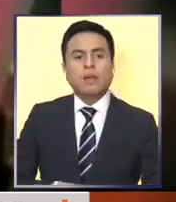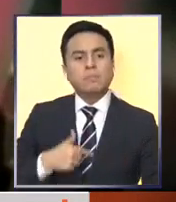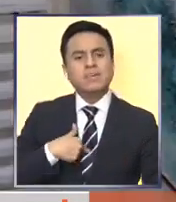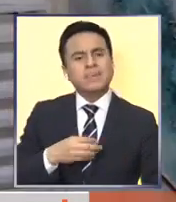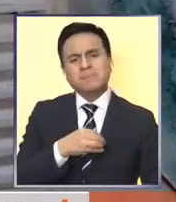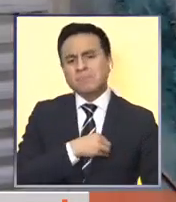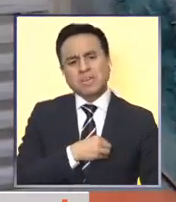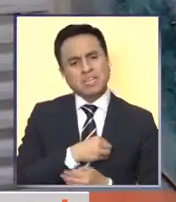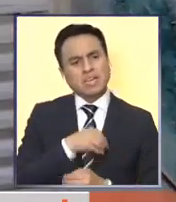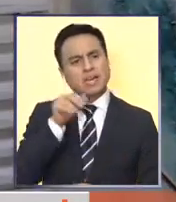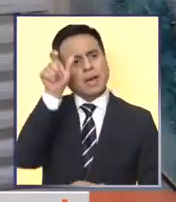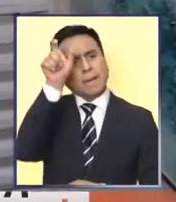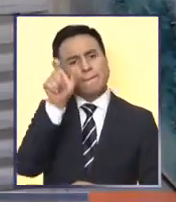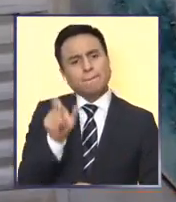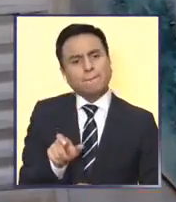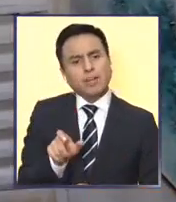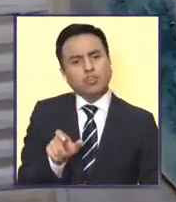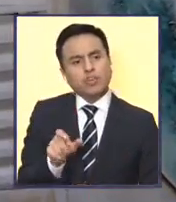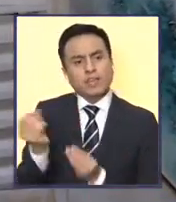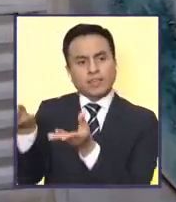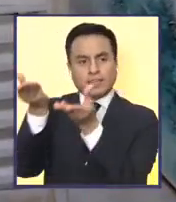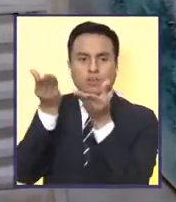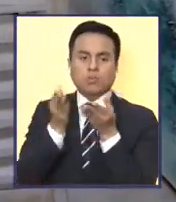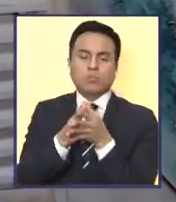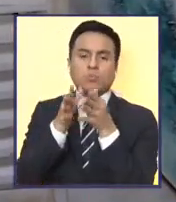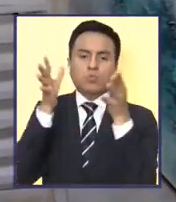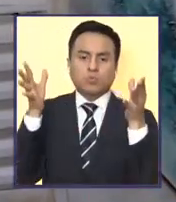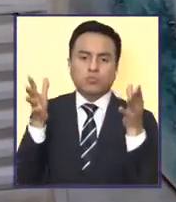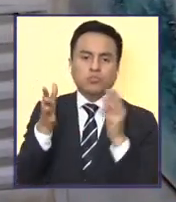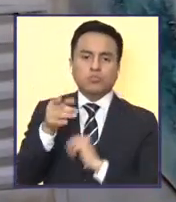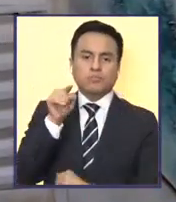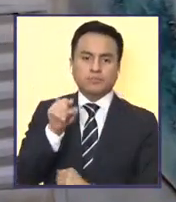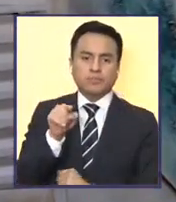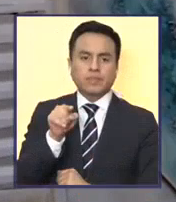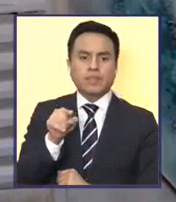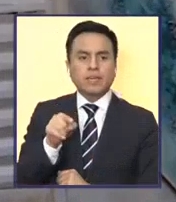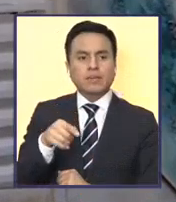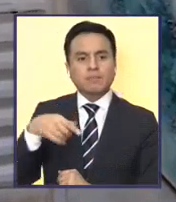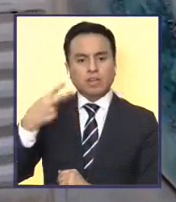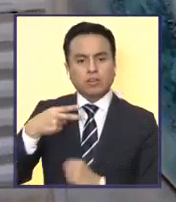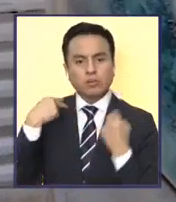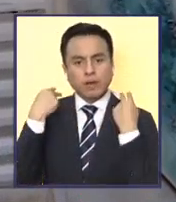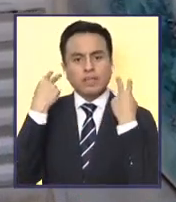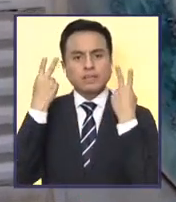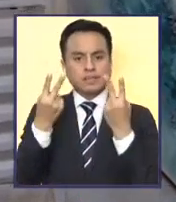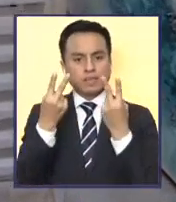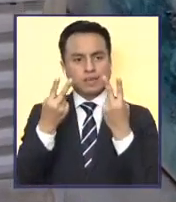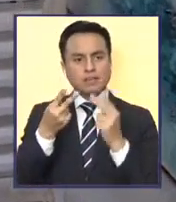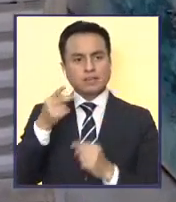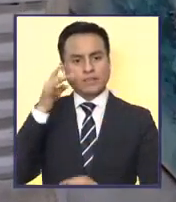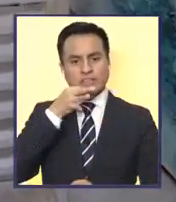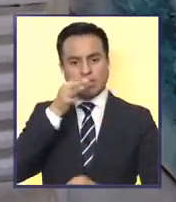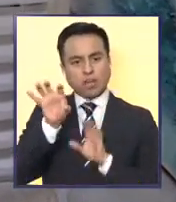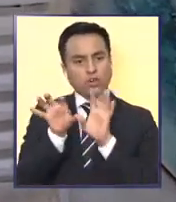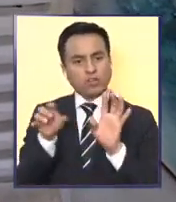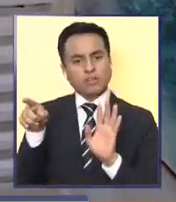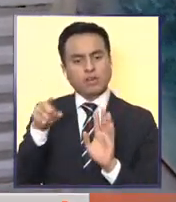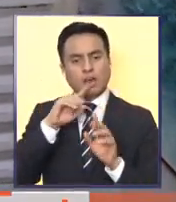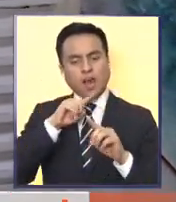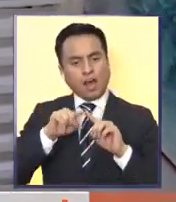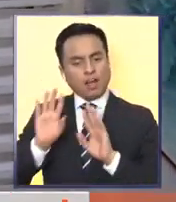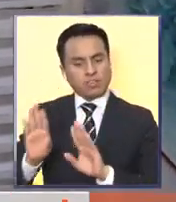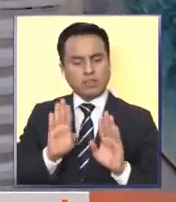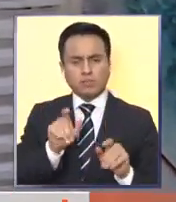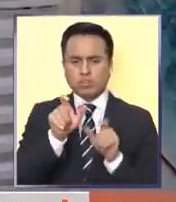pena porque es una persona que nos entregó mucho, nos entregó el valor de la valentía, de saber decir las cosas por su nombre, aunque los